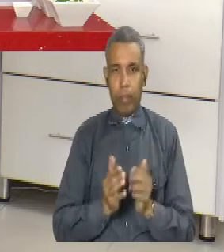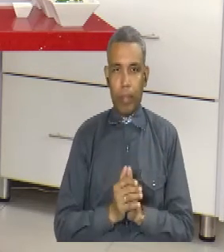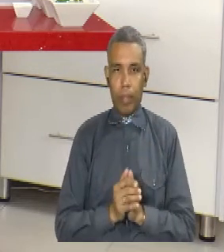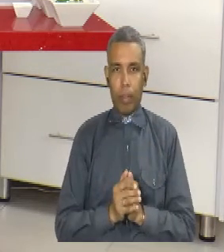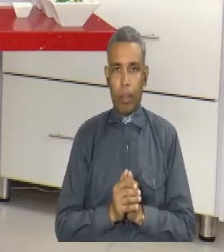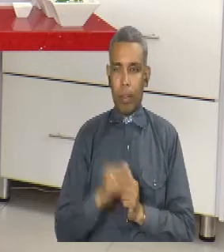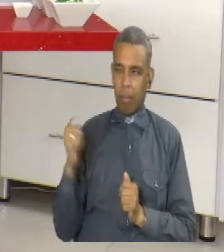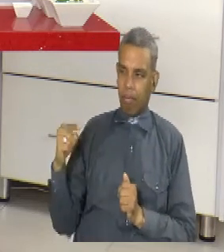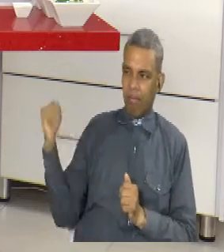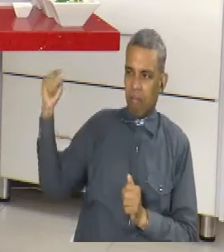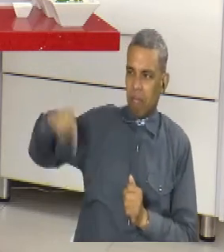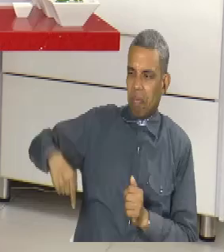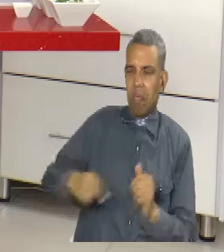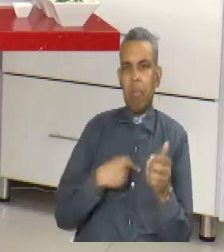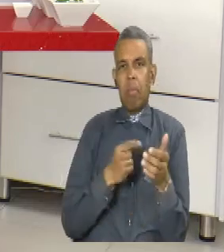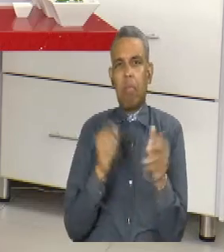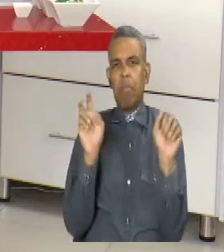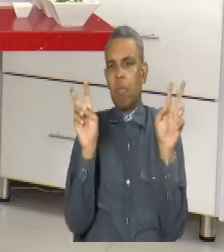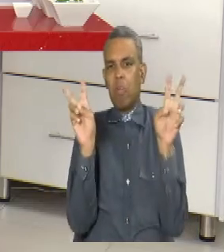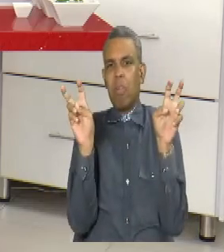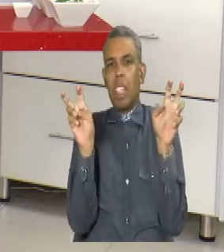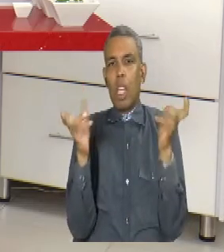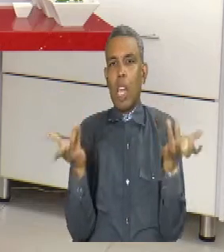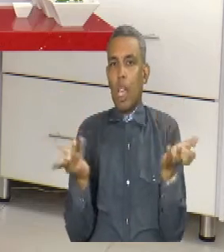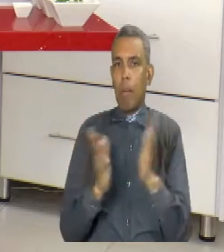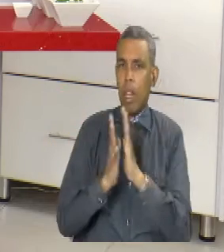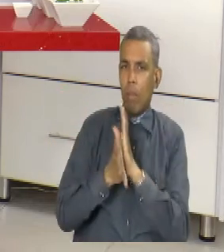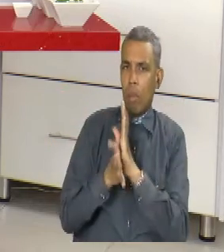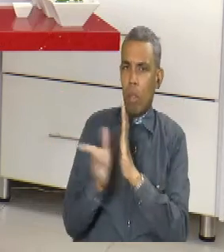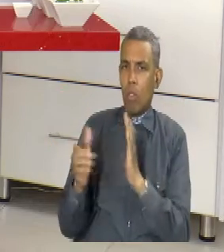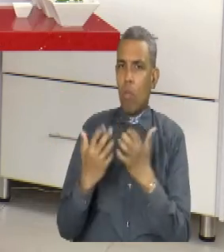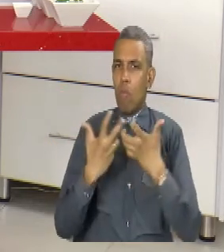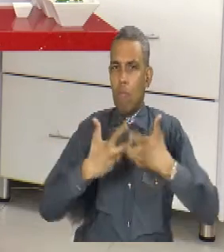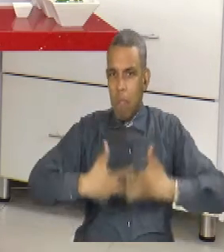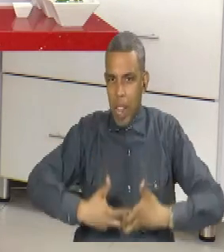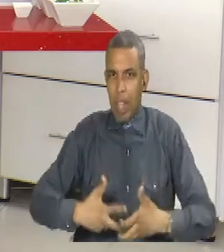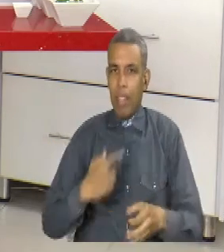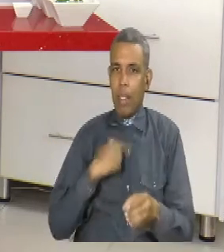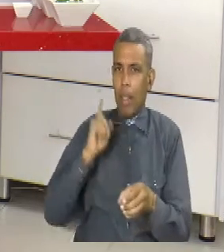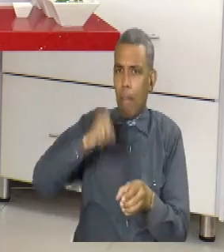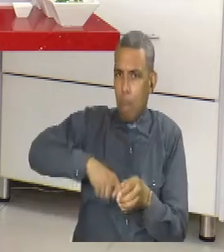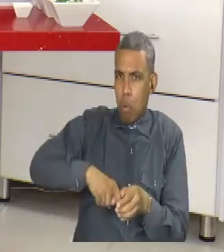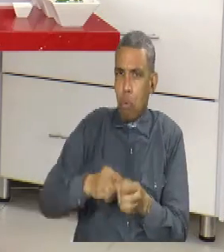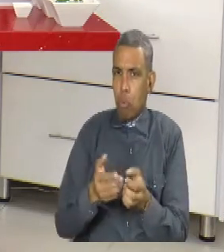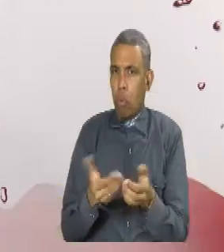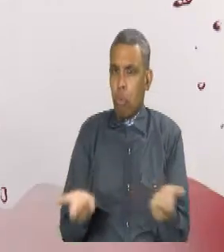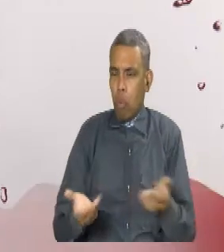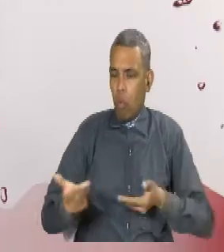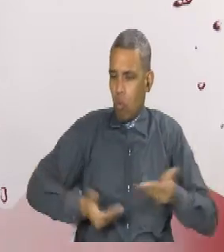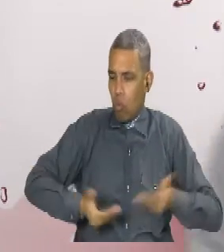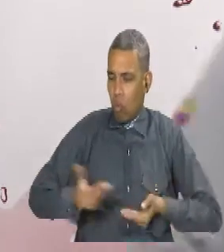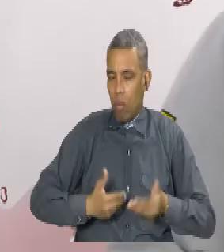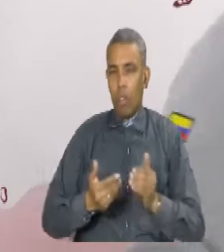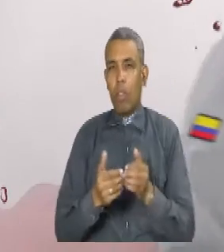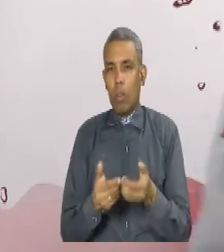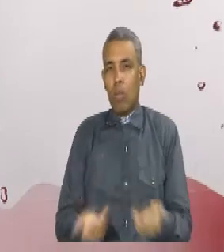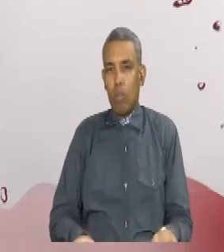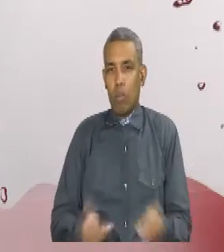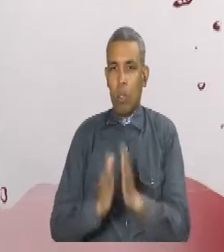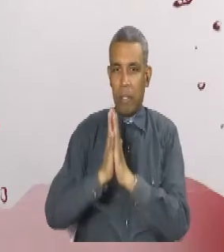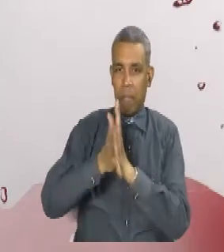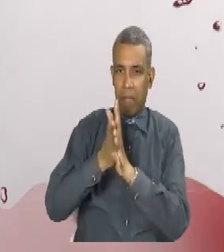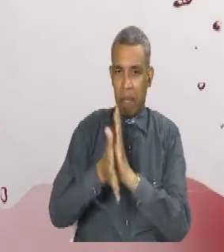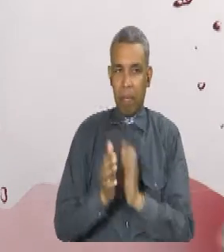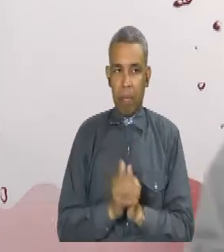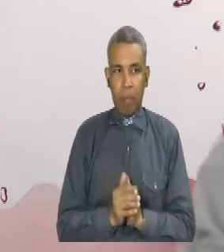para hablarnos de qué. ¿A qué empresa perteneces? ¿Qué nos estás ofreciendo? Bueno, yo vengo en representación de